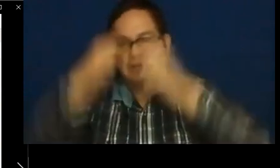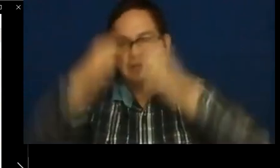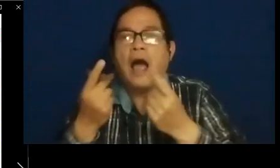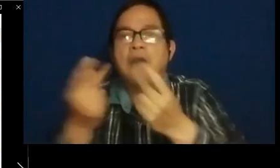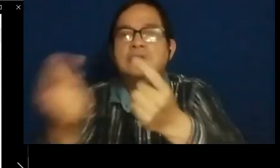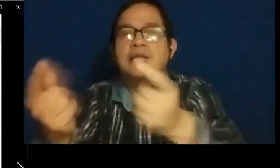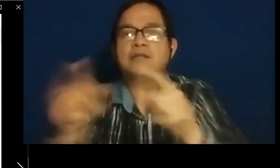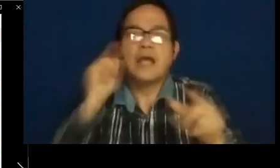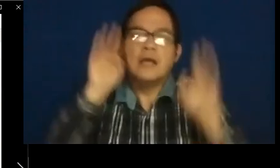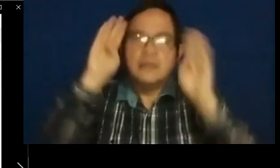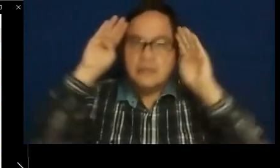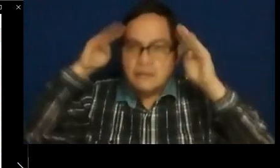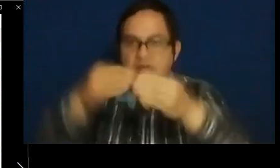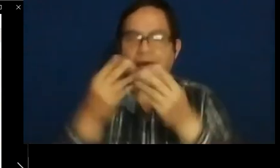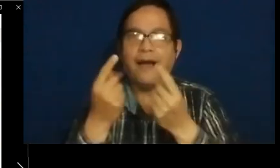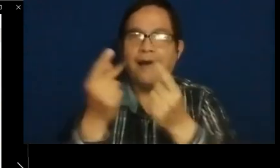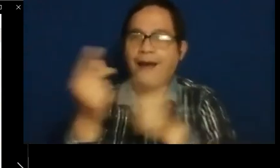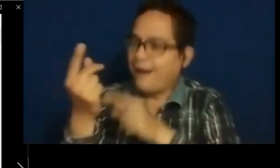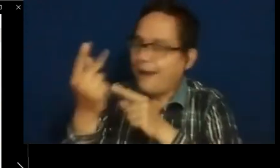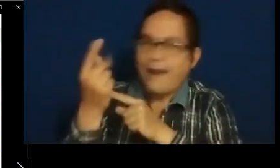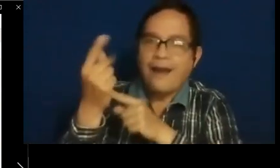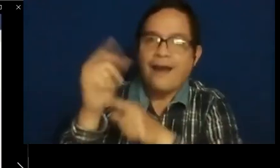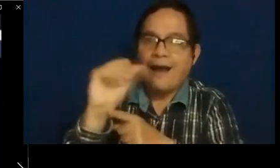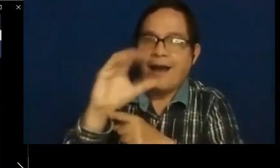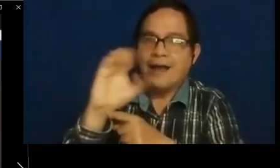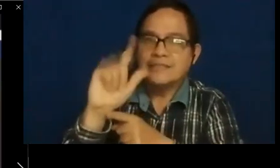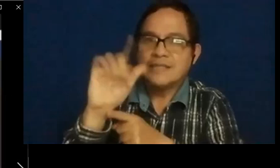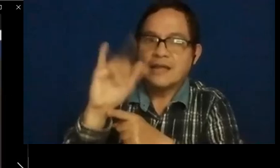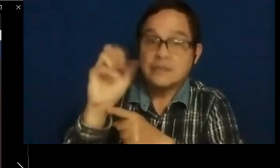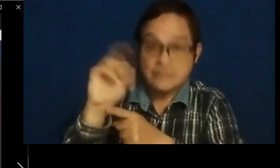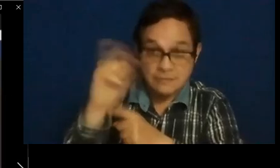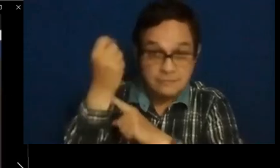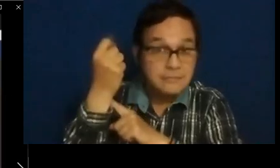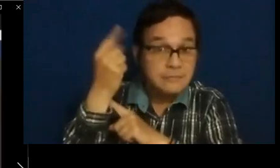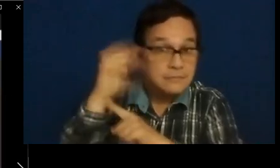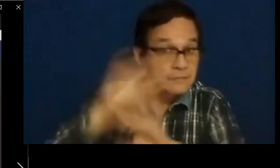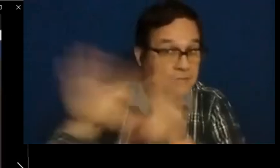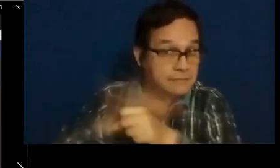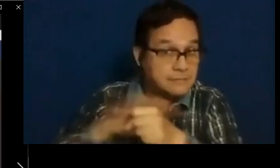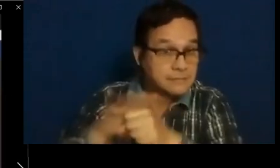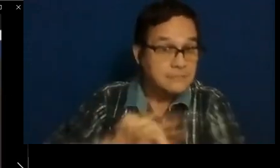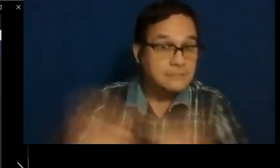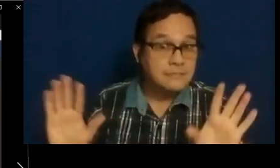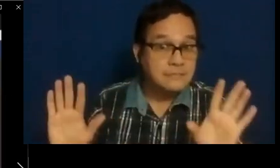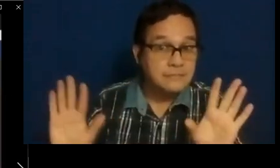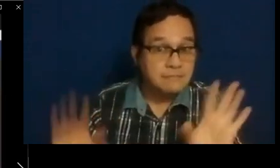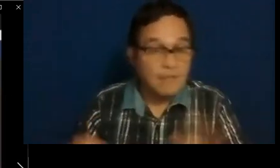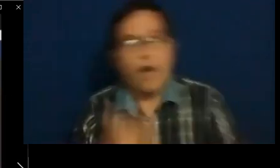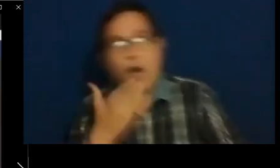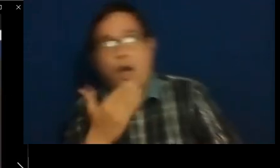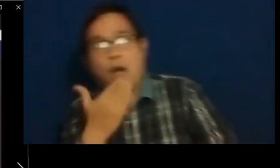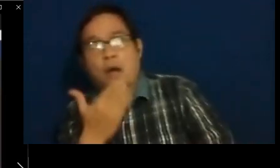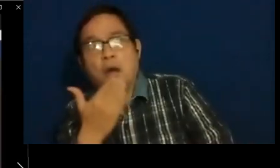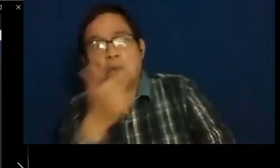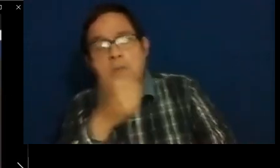en eso es que nos vamos a concentrar, ¿vale? ¿Sí queda clara la situación? Sí, profe, muchísimas gracias. Esa